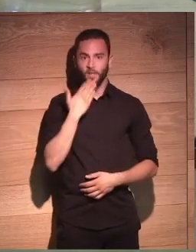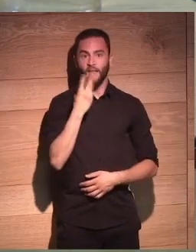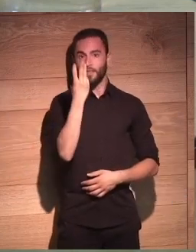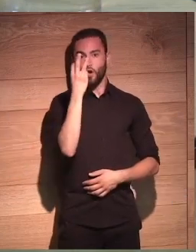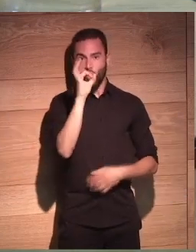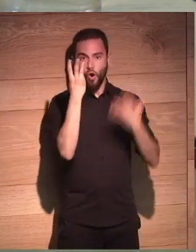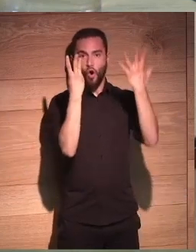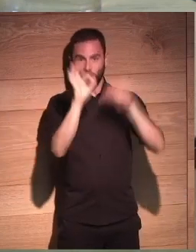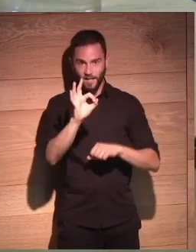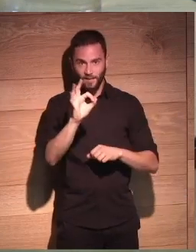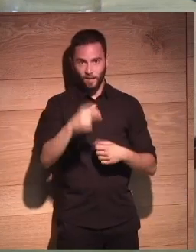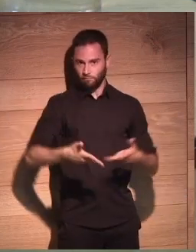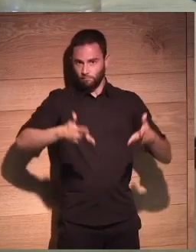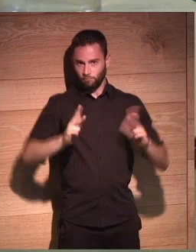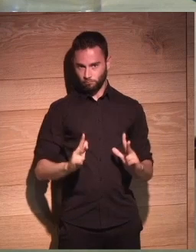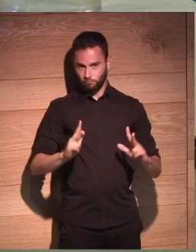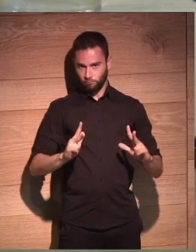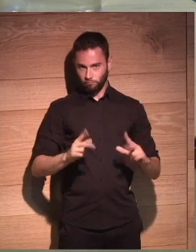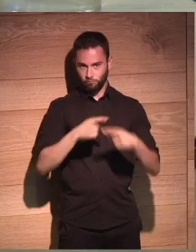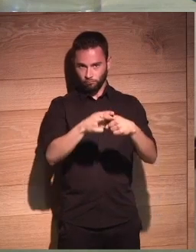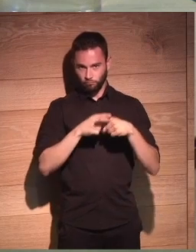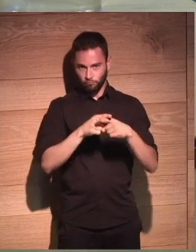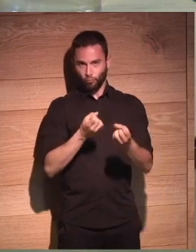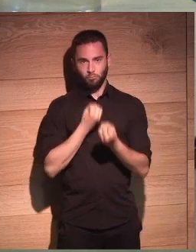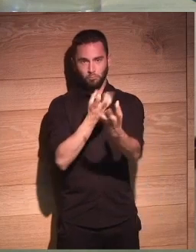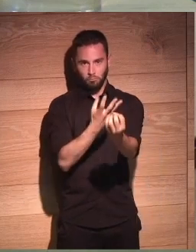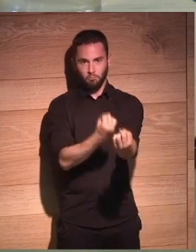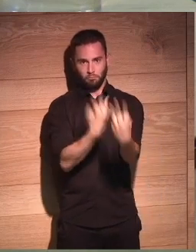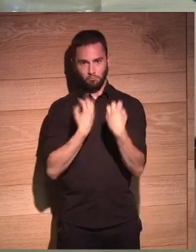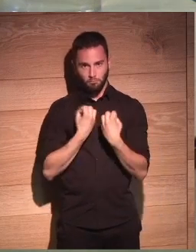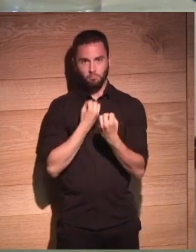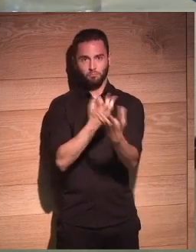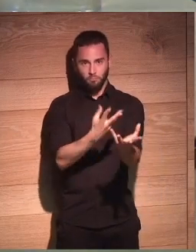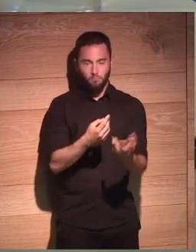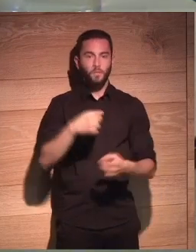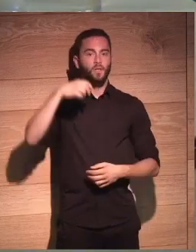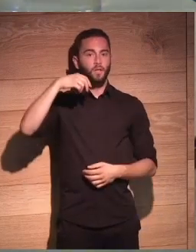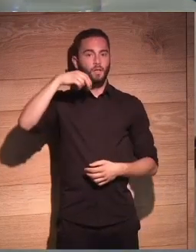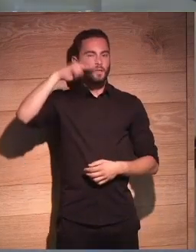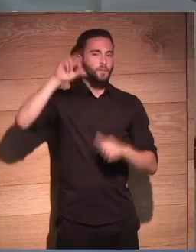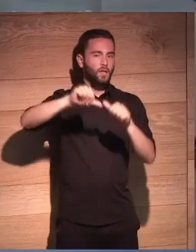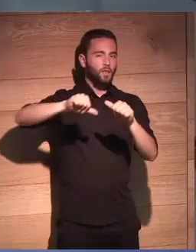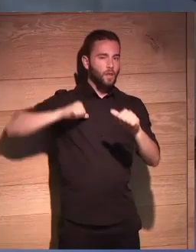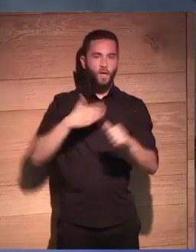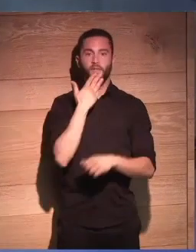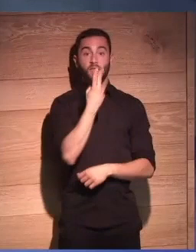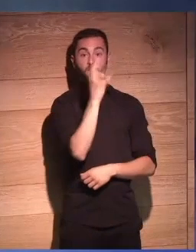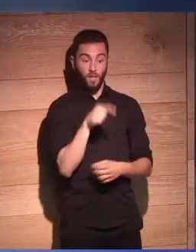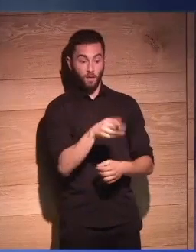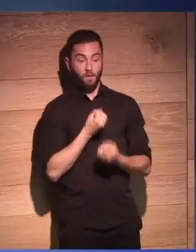años sentada ahí compartiendo lo que hay aprendido, sus experiencias, con gente de 20 años.